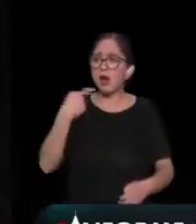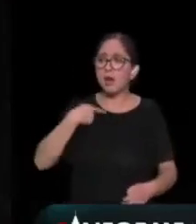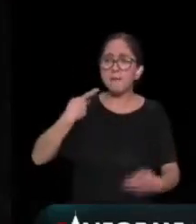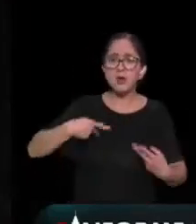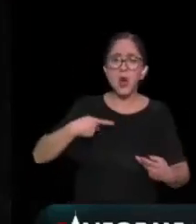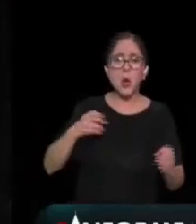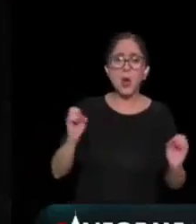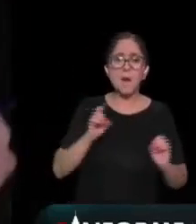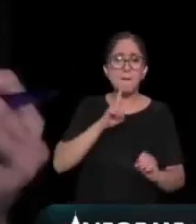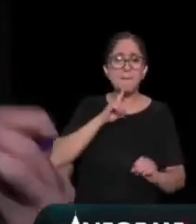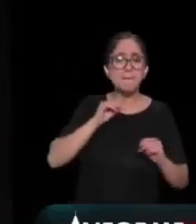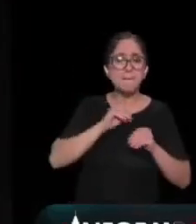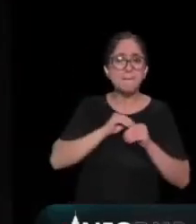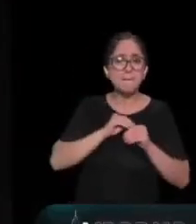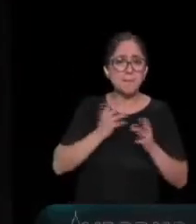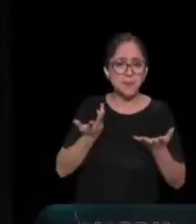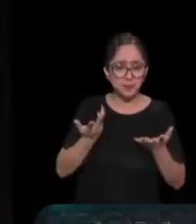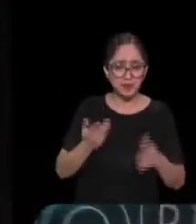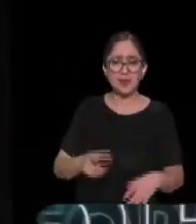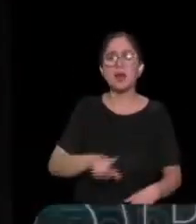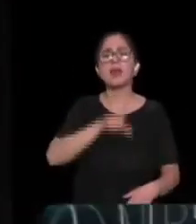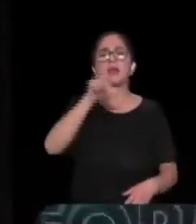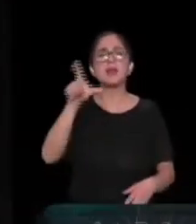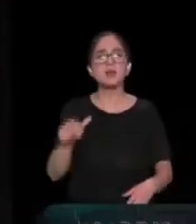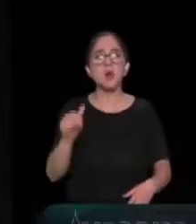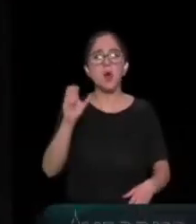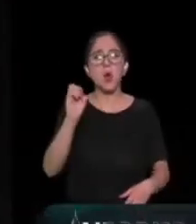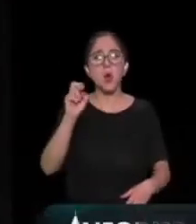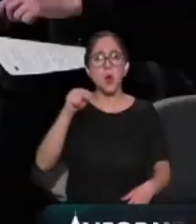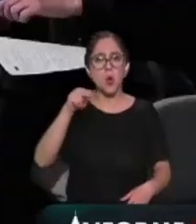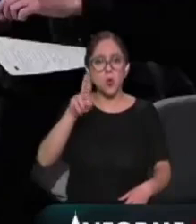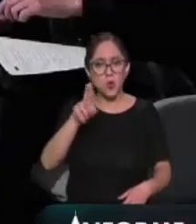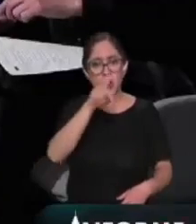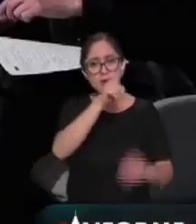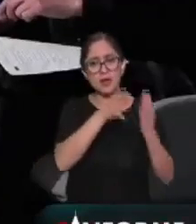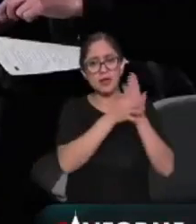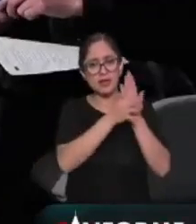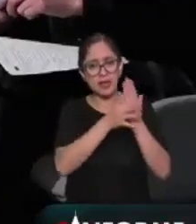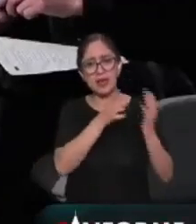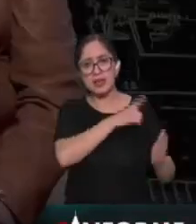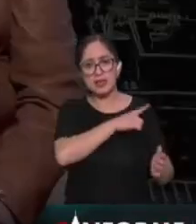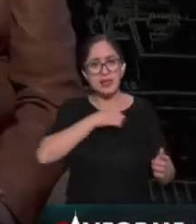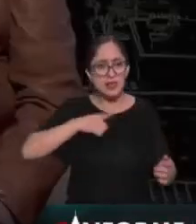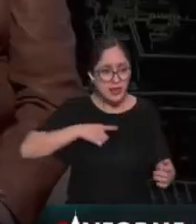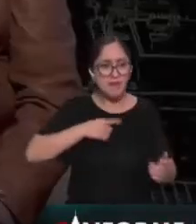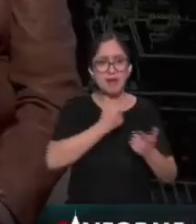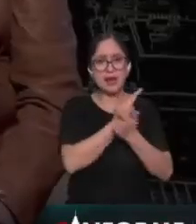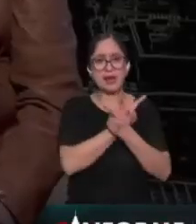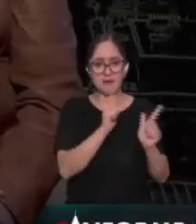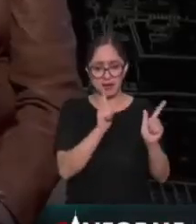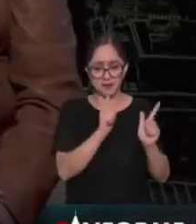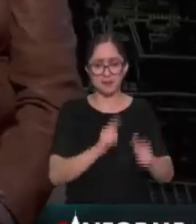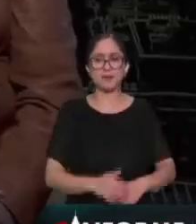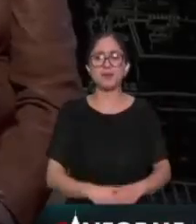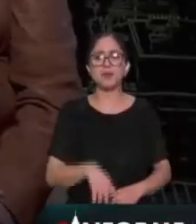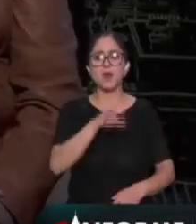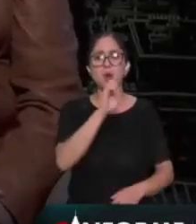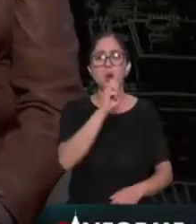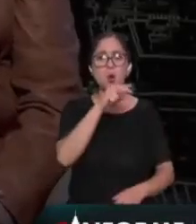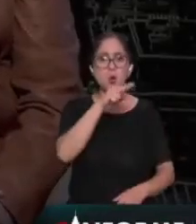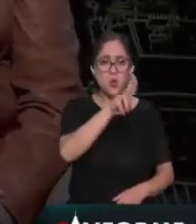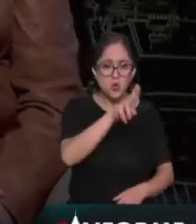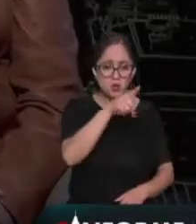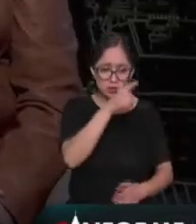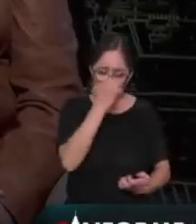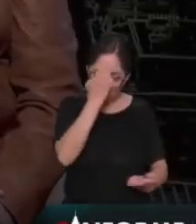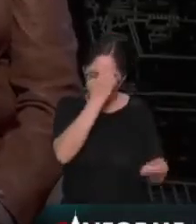a partir de que la ONU dice Brenda tiene que ser liberada inmediatamente. Investigaron todo, o sea, checaron todo el expediente y vieron una